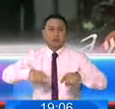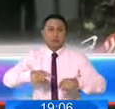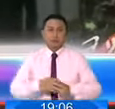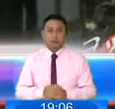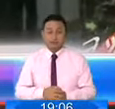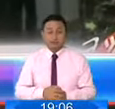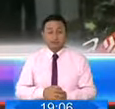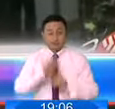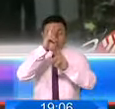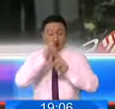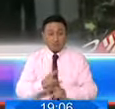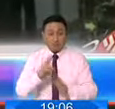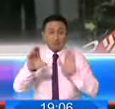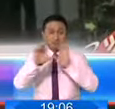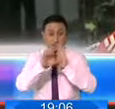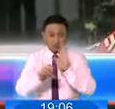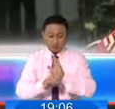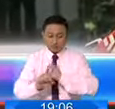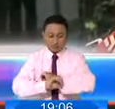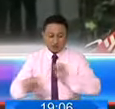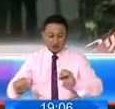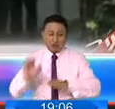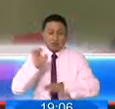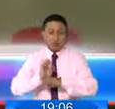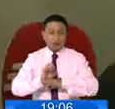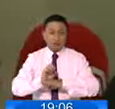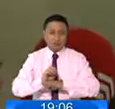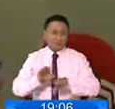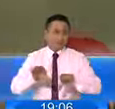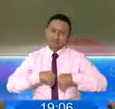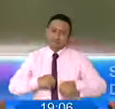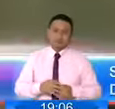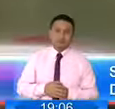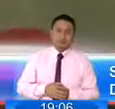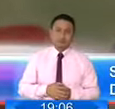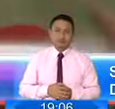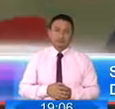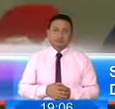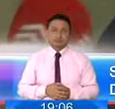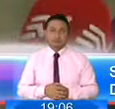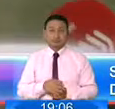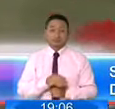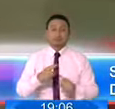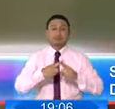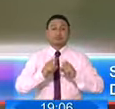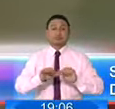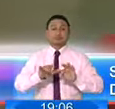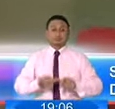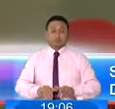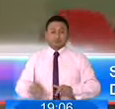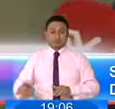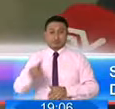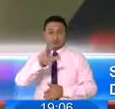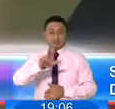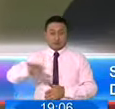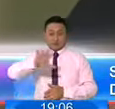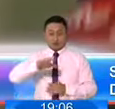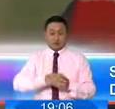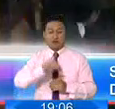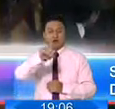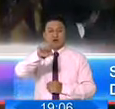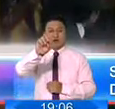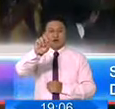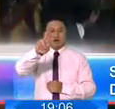Estado plebiscitario que el pueblo ecuatoriano no puede permitir. Y en ese mismo tenor, la exsecretaria del partido y hoy asambleísta Doris